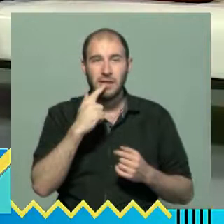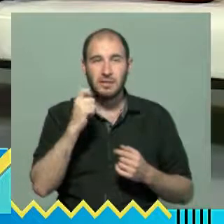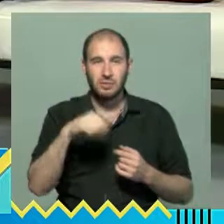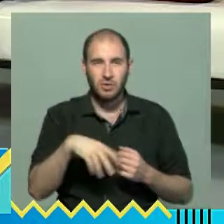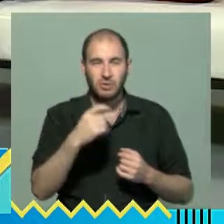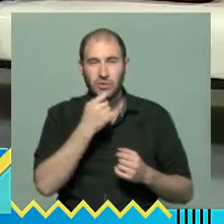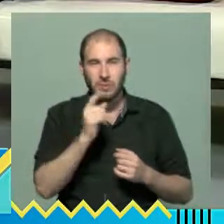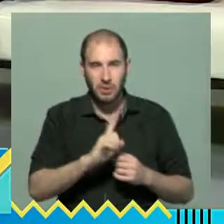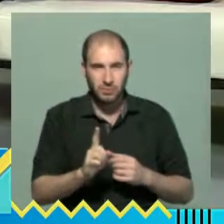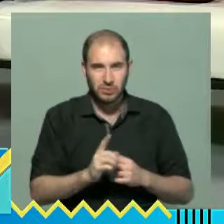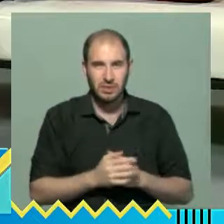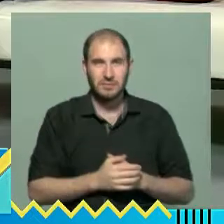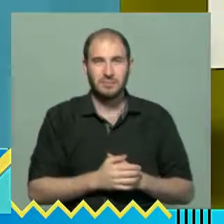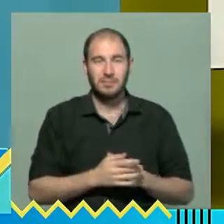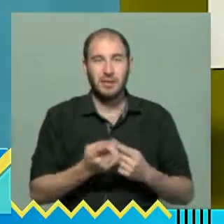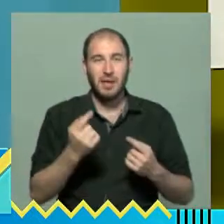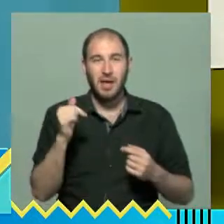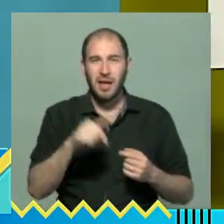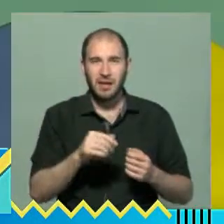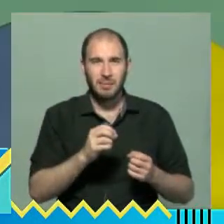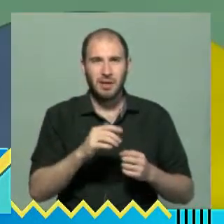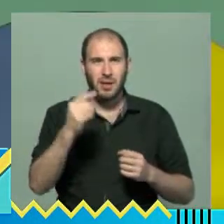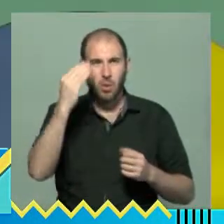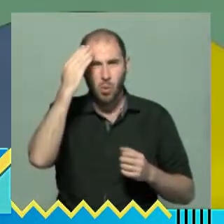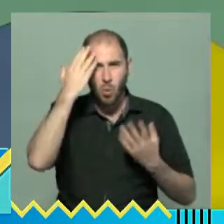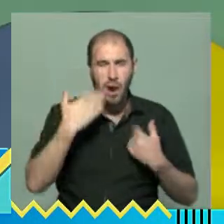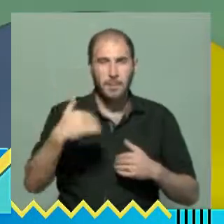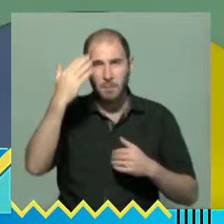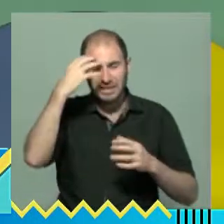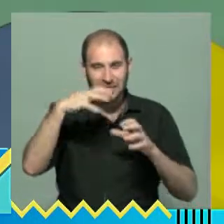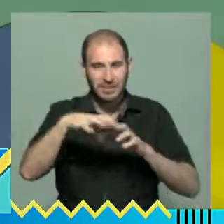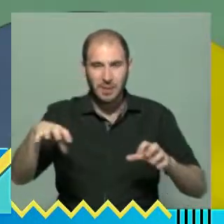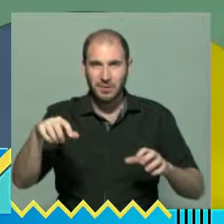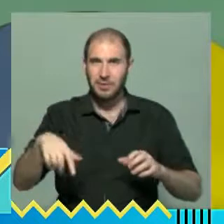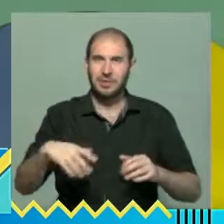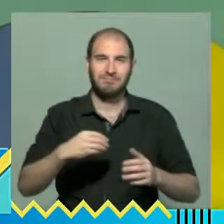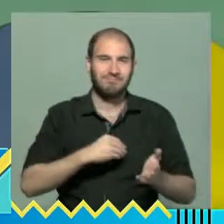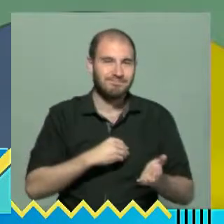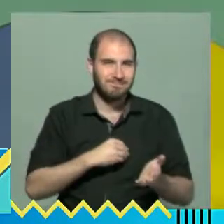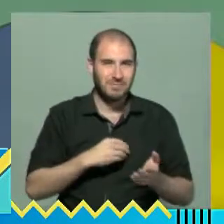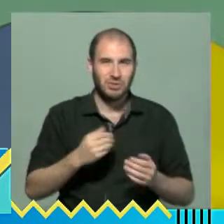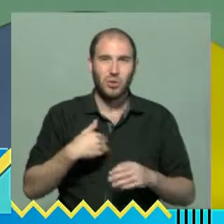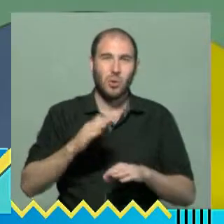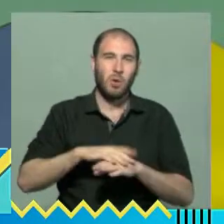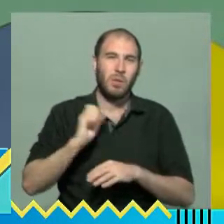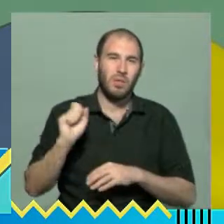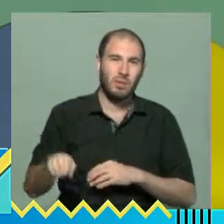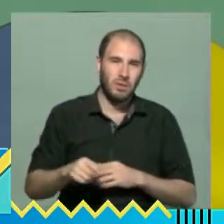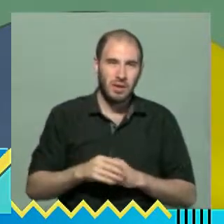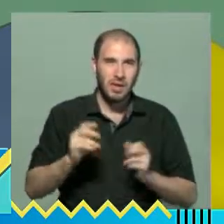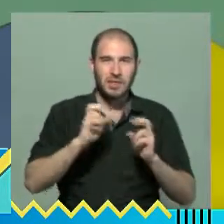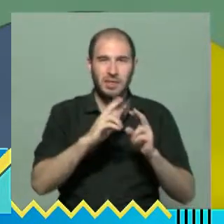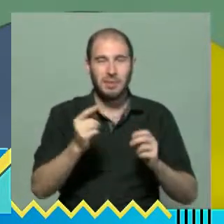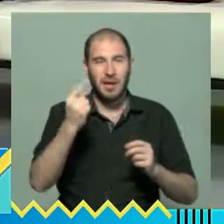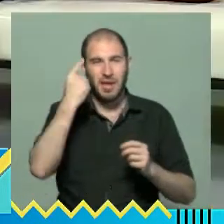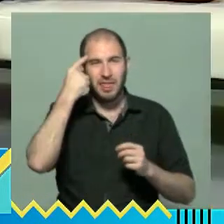se la mandó profundamente cuando separó cuerpo y mente. A lo mejor no fue Platón, pobre hombre, yo le estoy echando la culpa con esto de las ideas